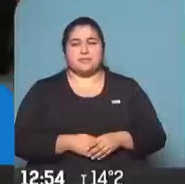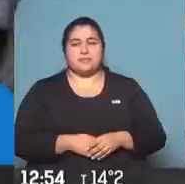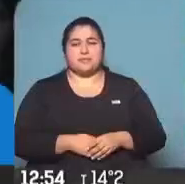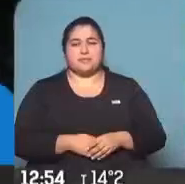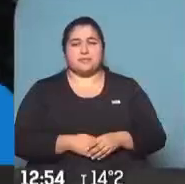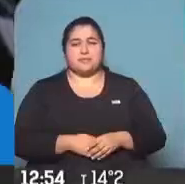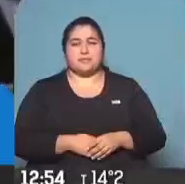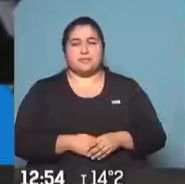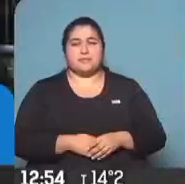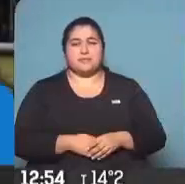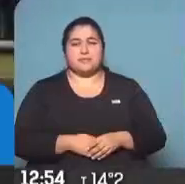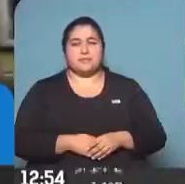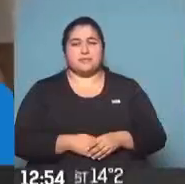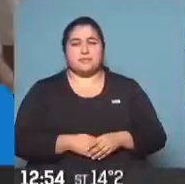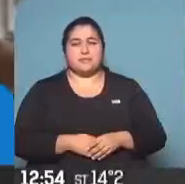y